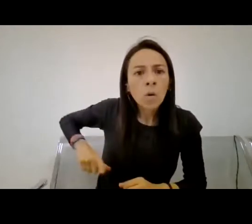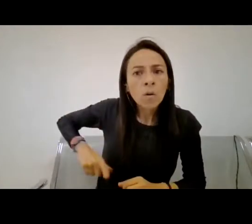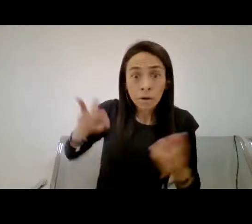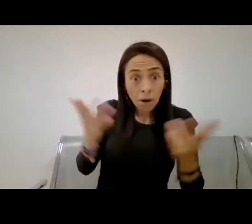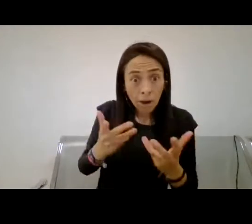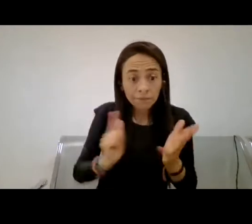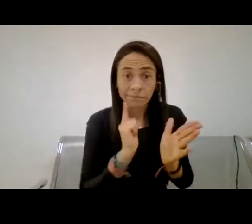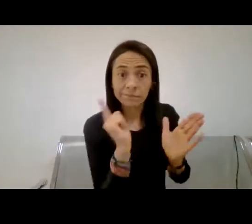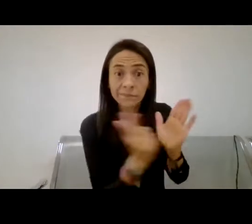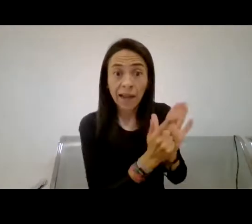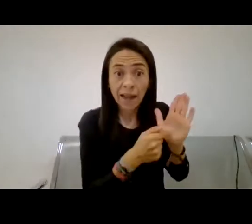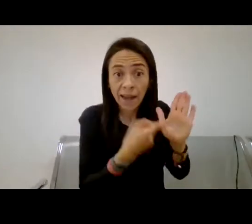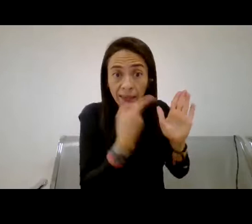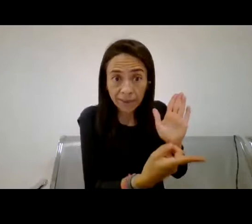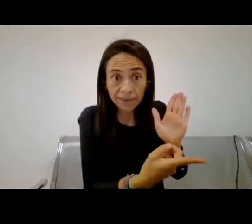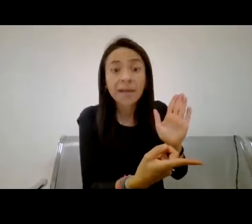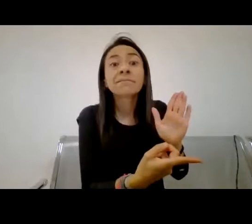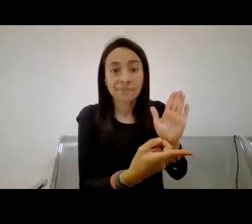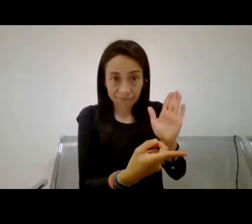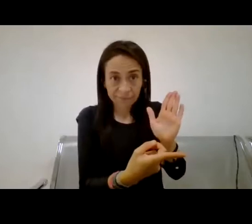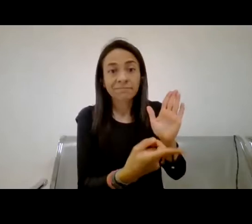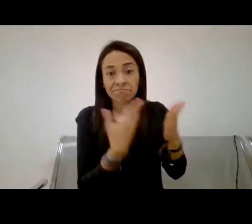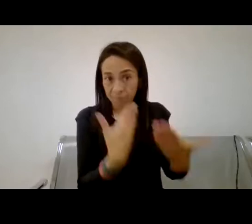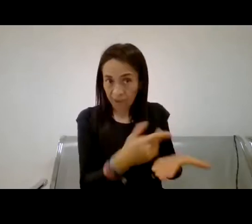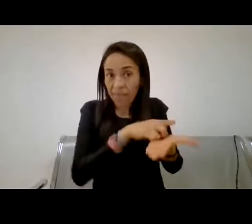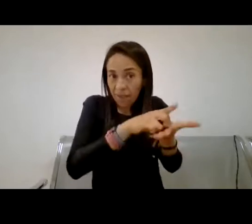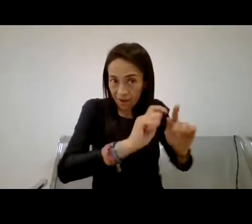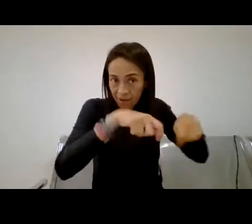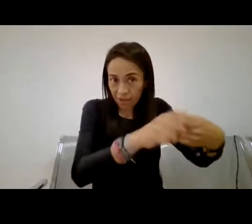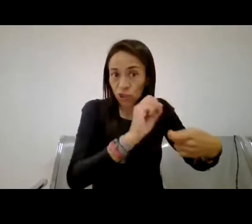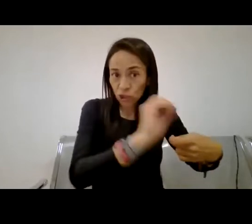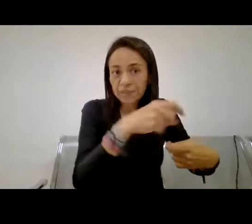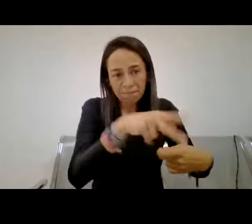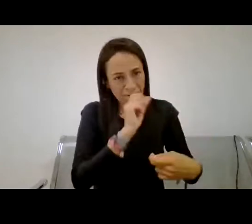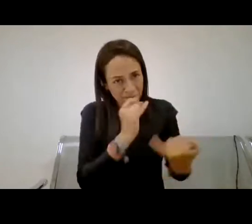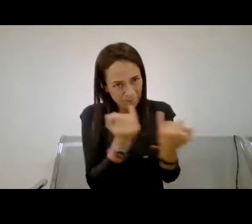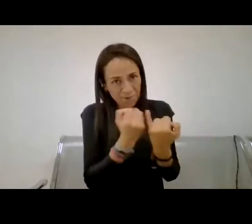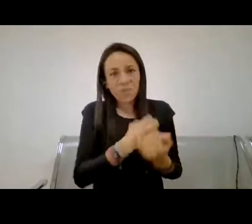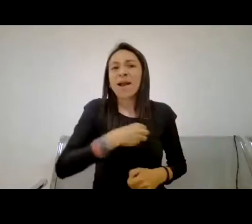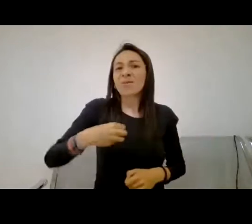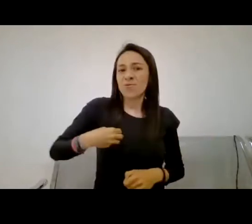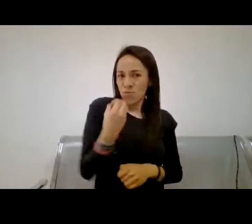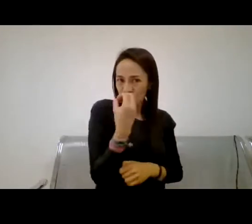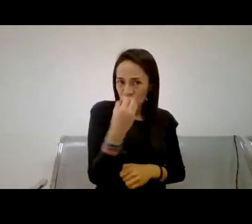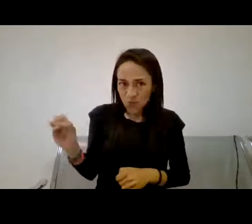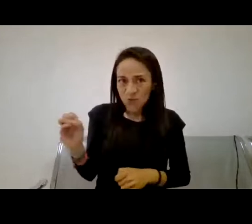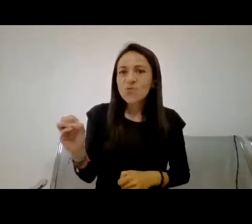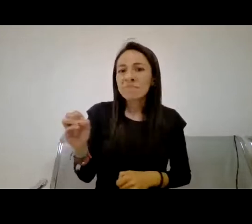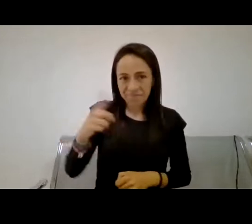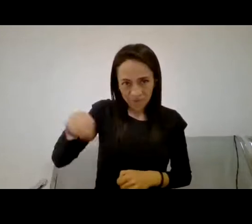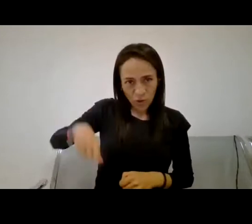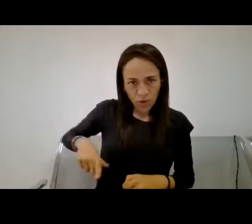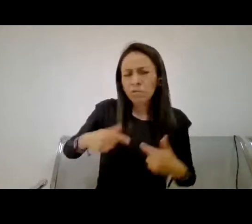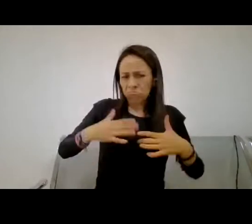obligaciones. Y las obligaciones son para las autoridades. También tenemos obligaciones las organizaciones, tenemos que reportar, tenemos